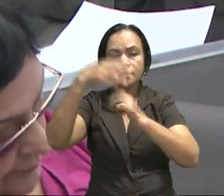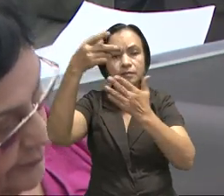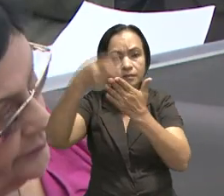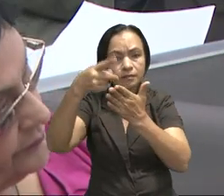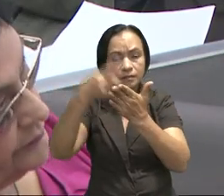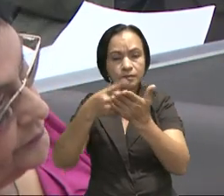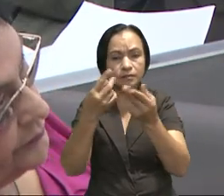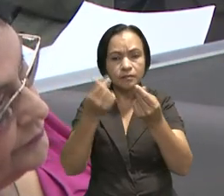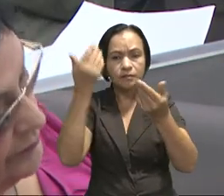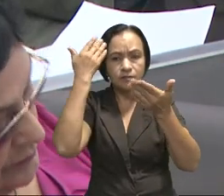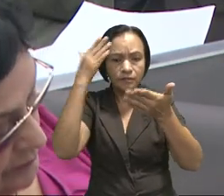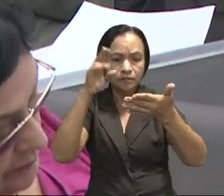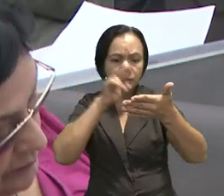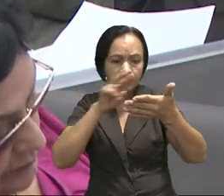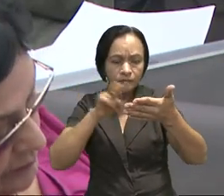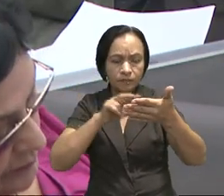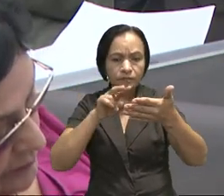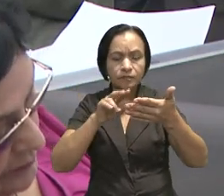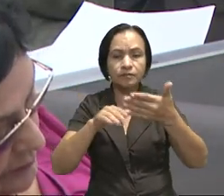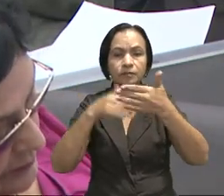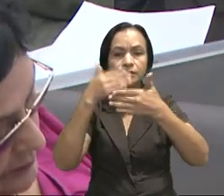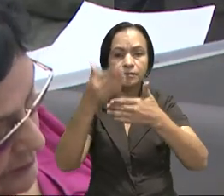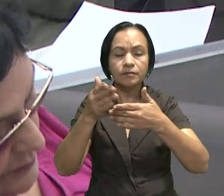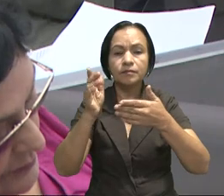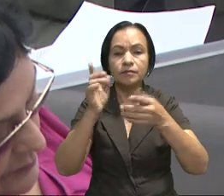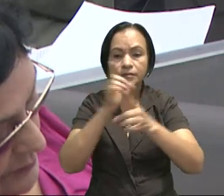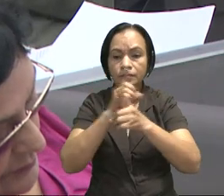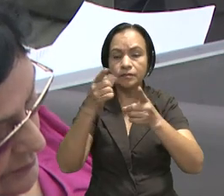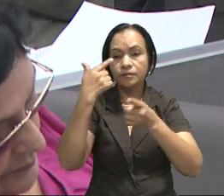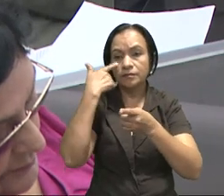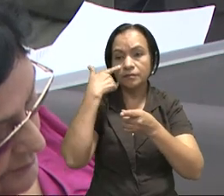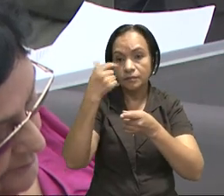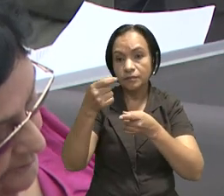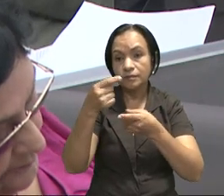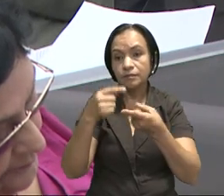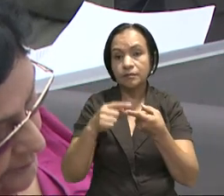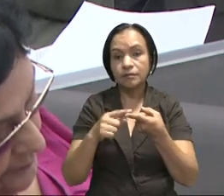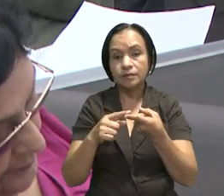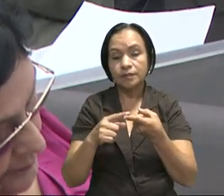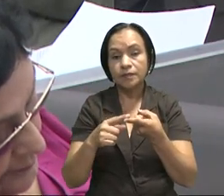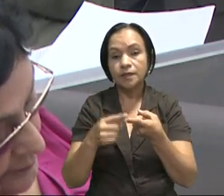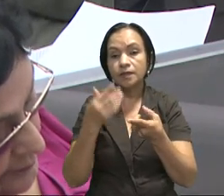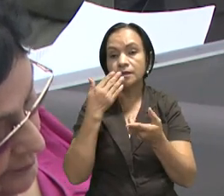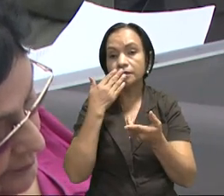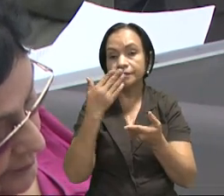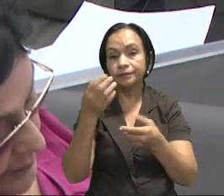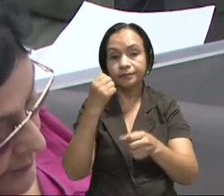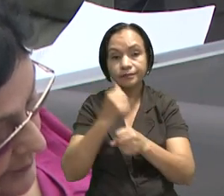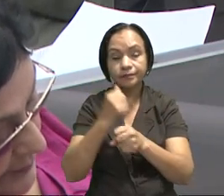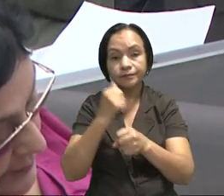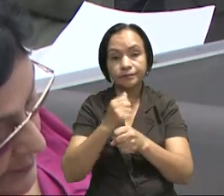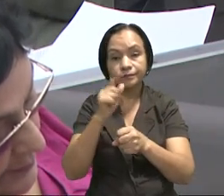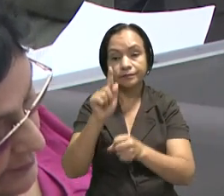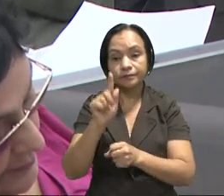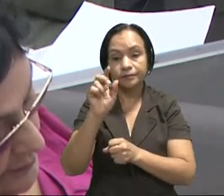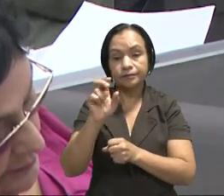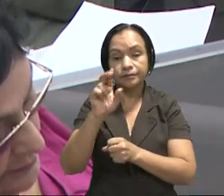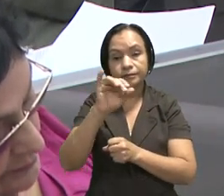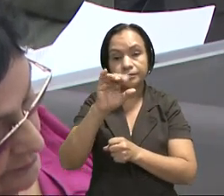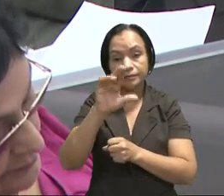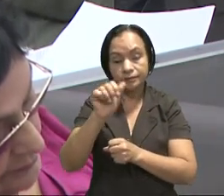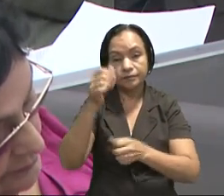Económica. Luego de eso también tengo que reconocer la alta capacidad técnica